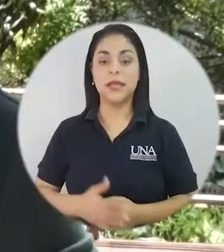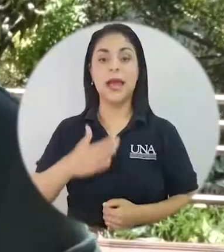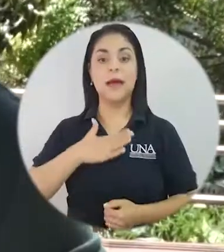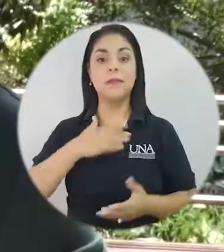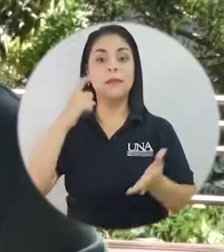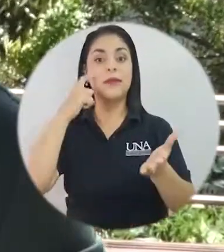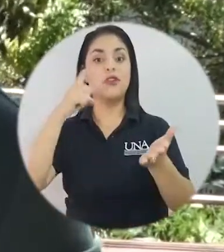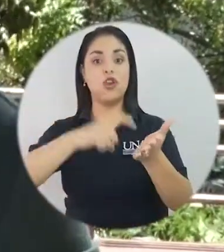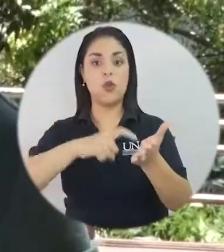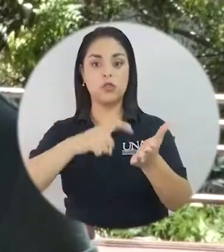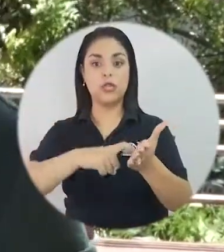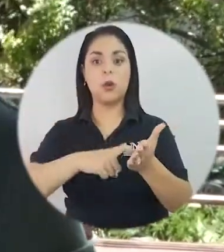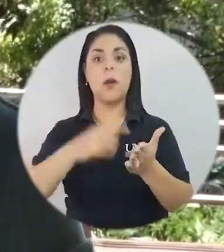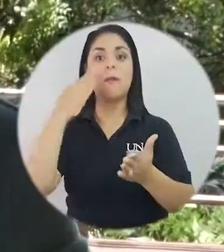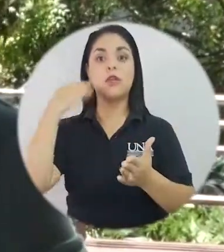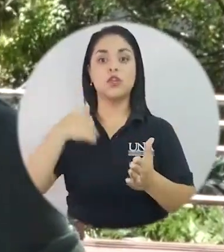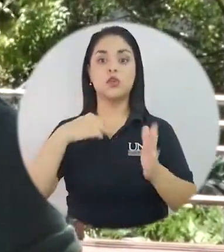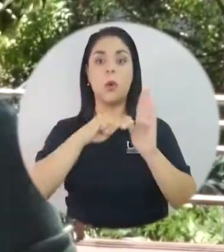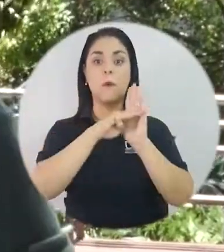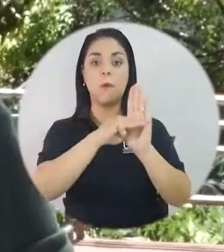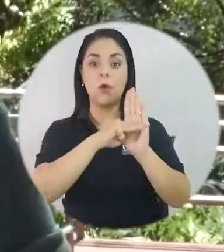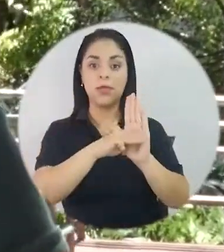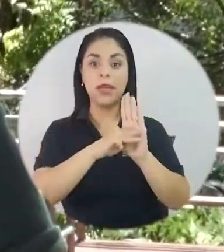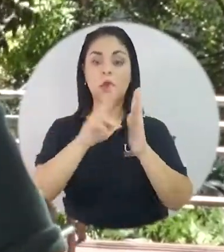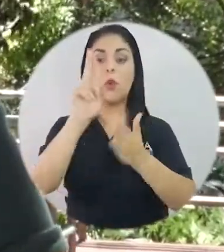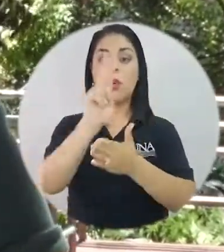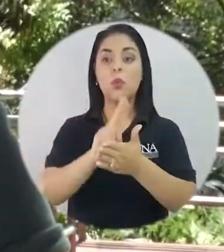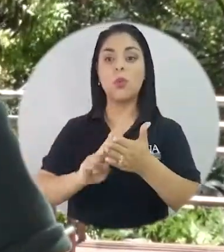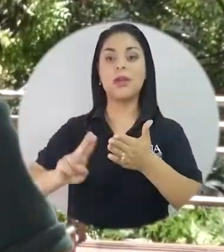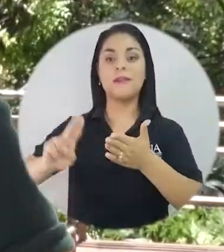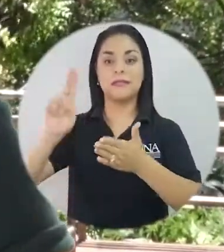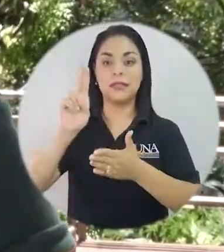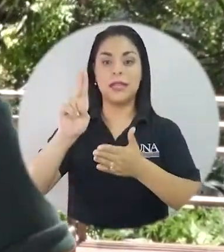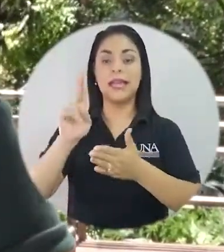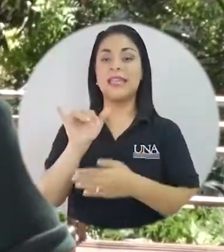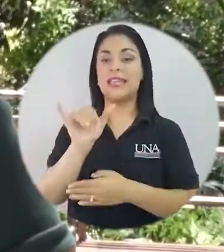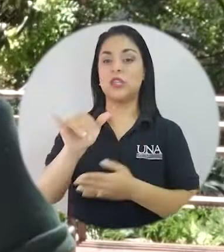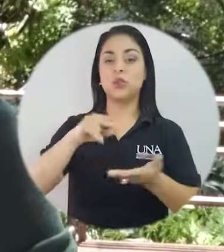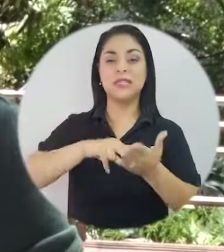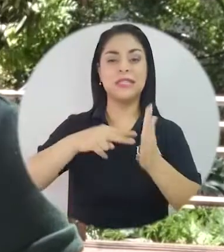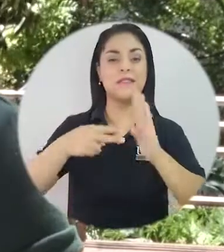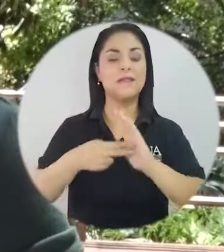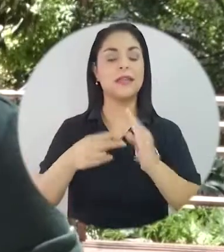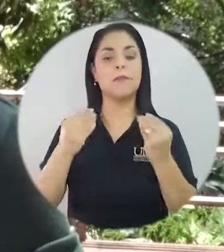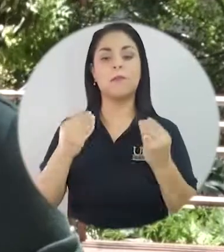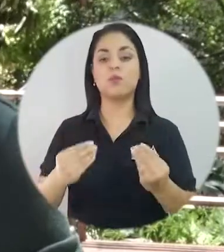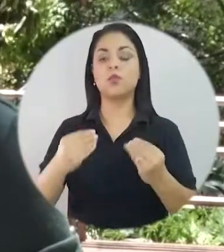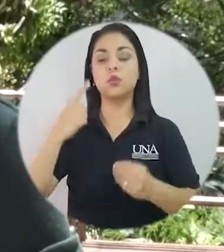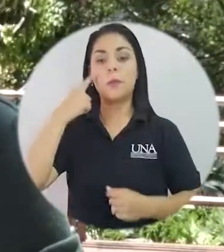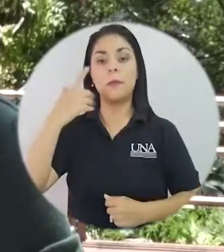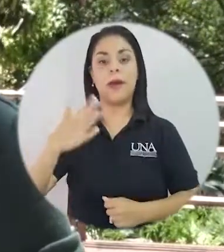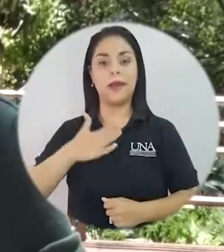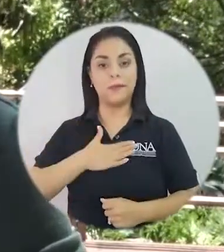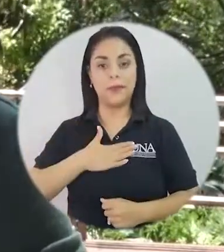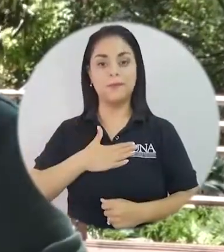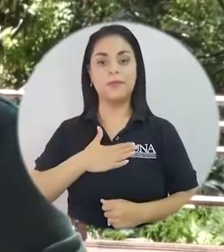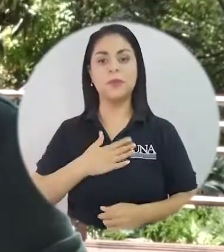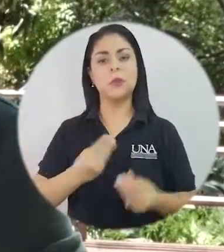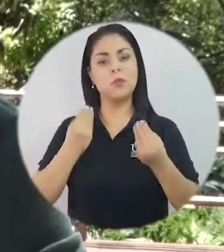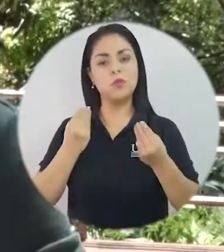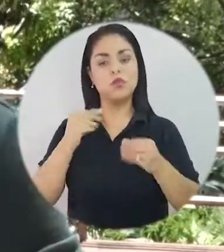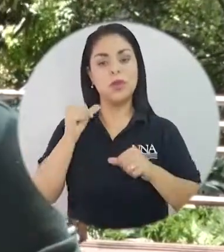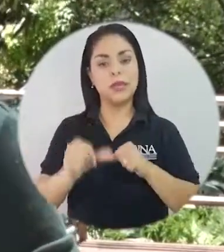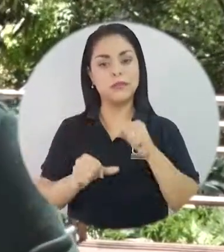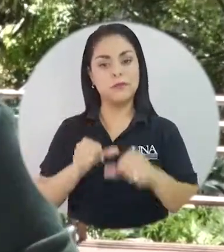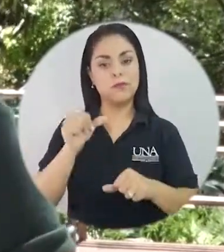Me reconocieron por ser una modelo universitaria. Y bueno, esto significa muchísimo para mí, es mucho